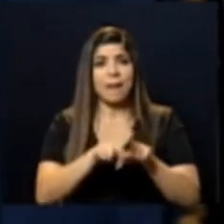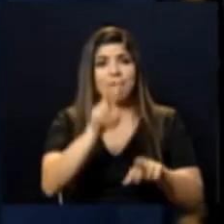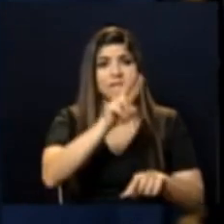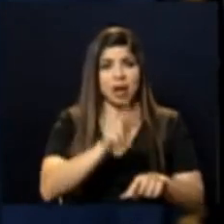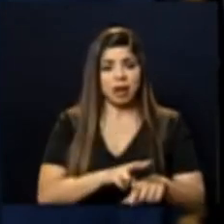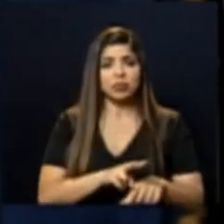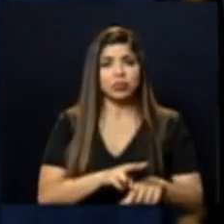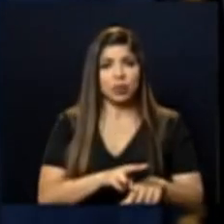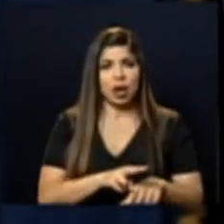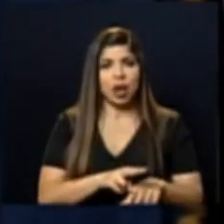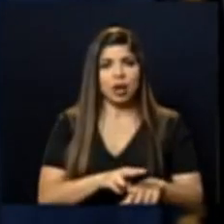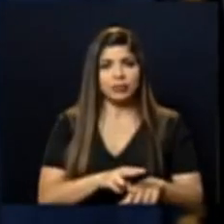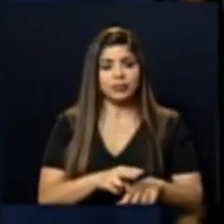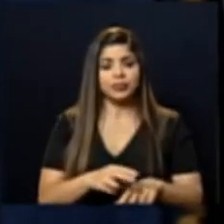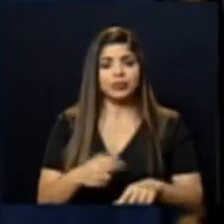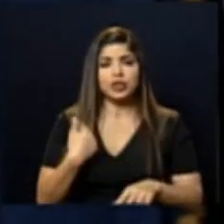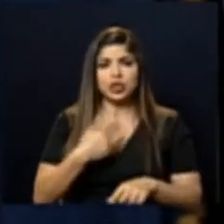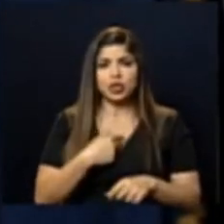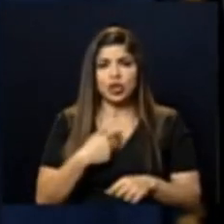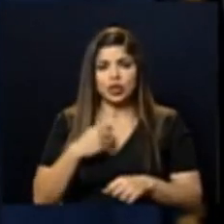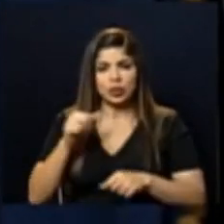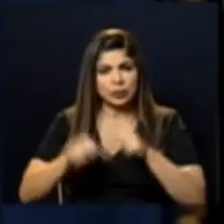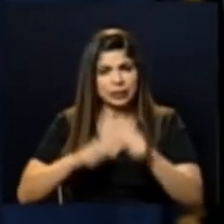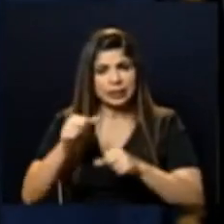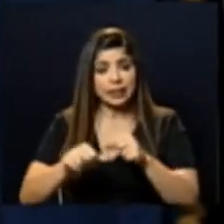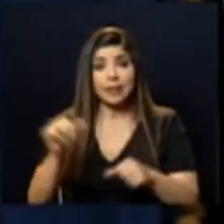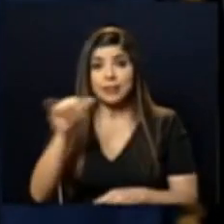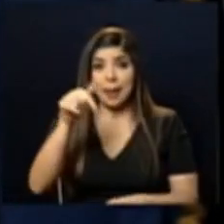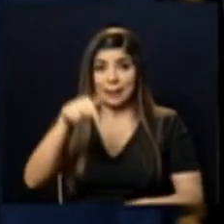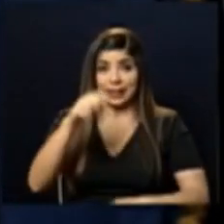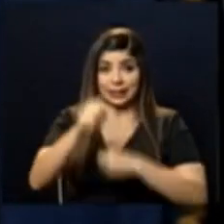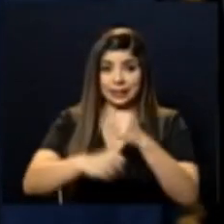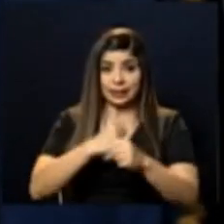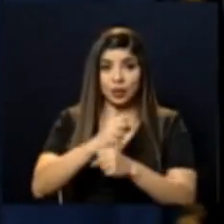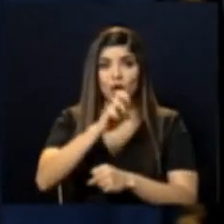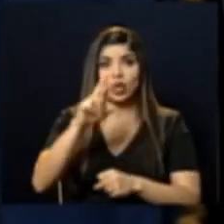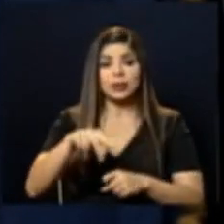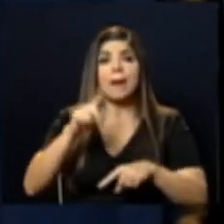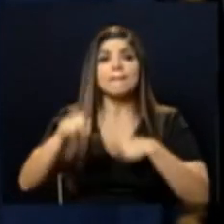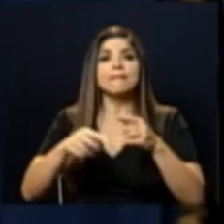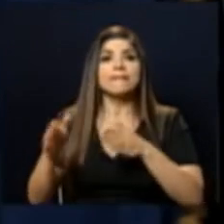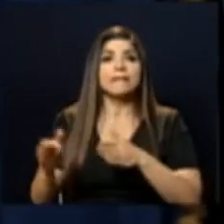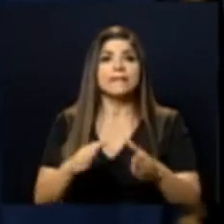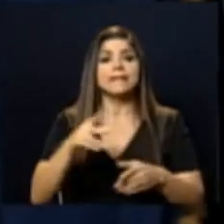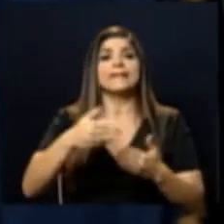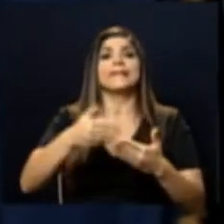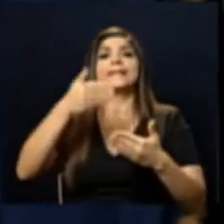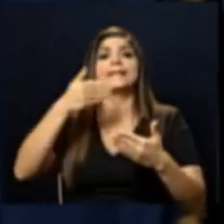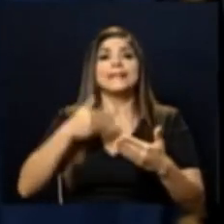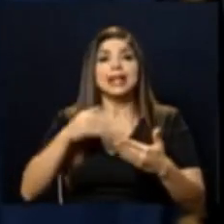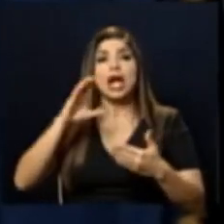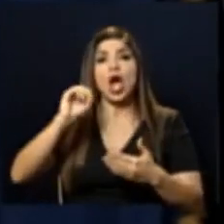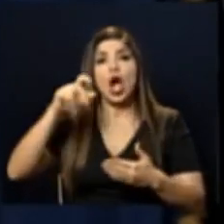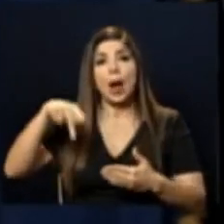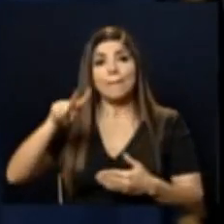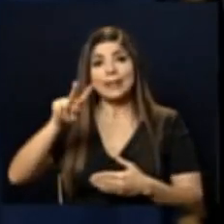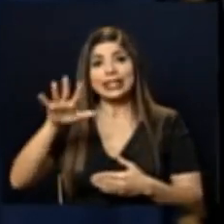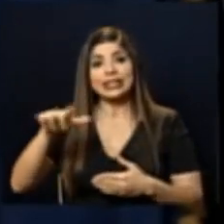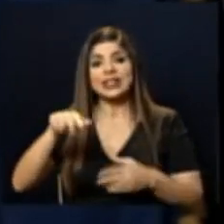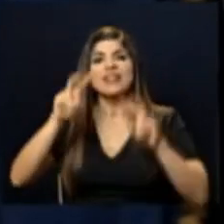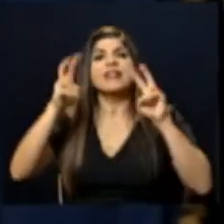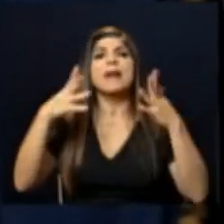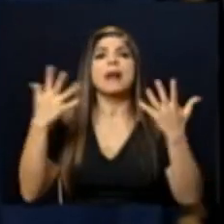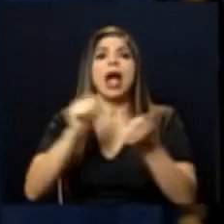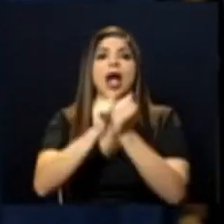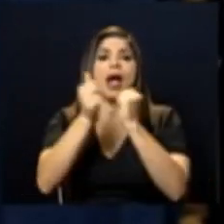Venezuela. También este año Costa Rica organizará la PreCOP 25 en materia de cambio